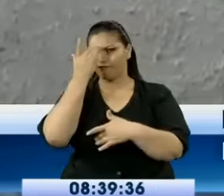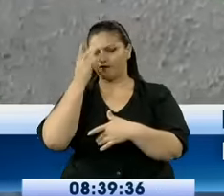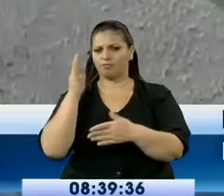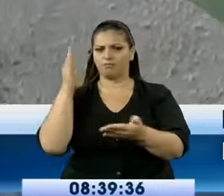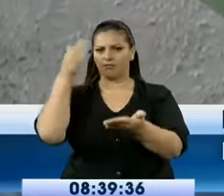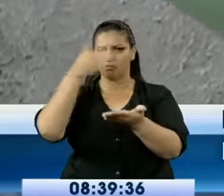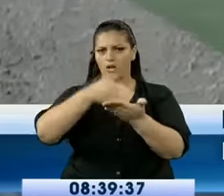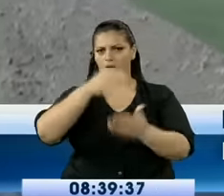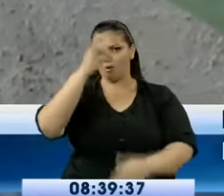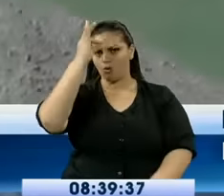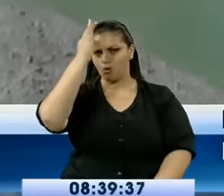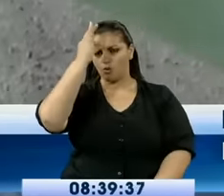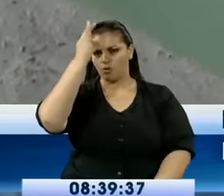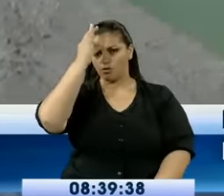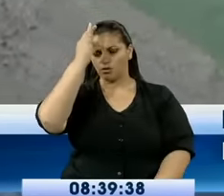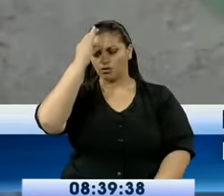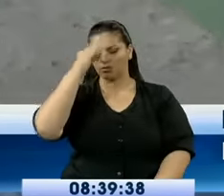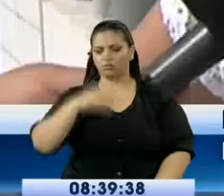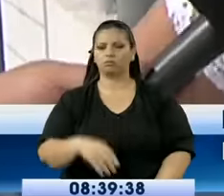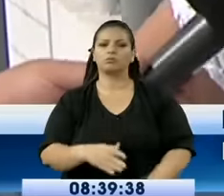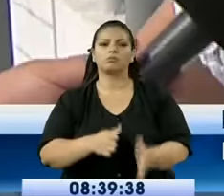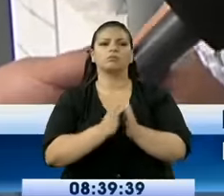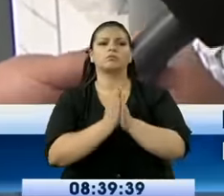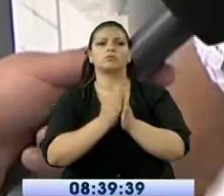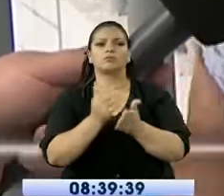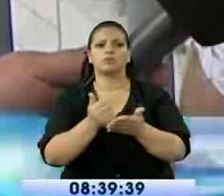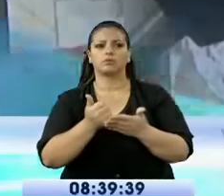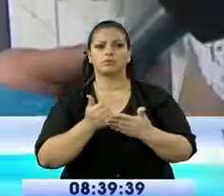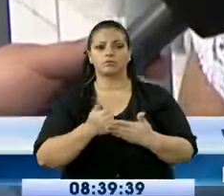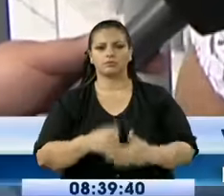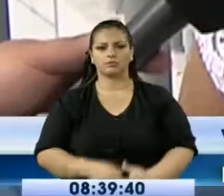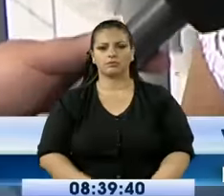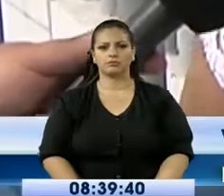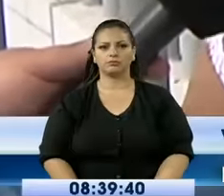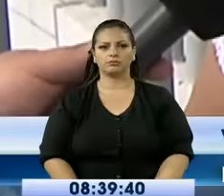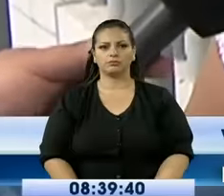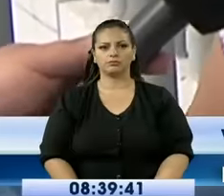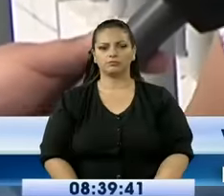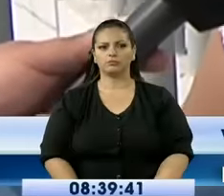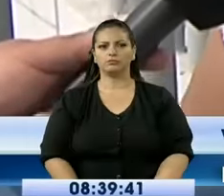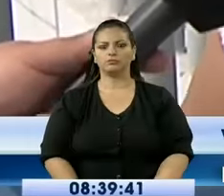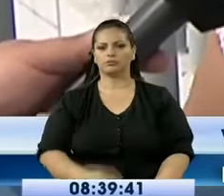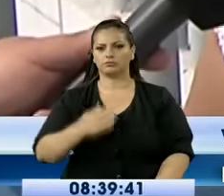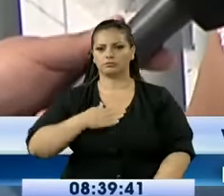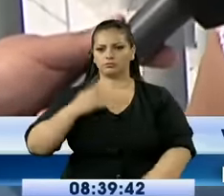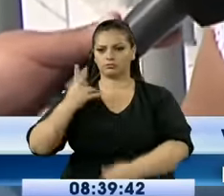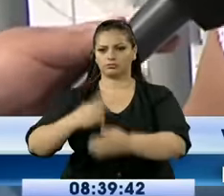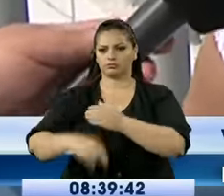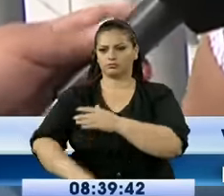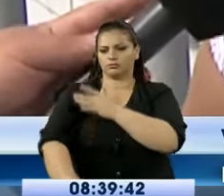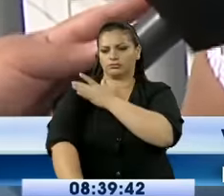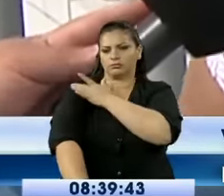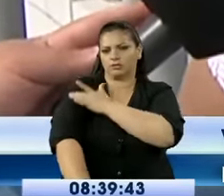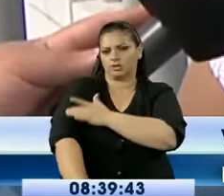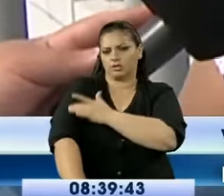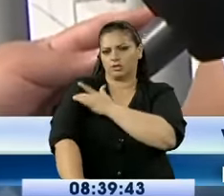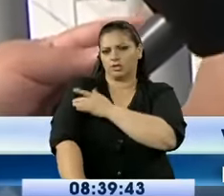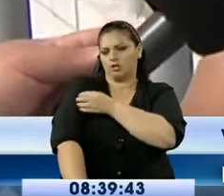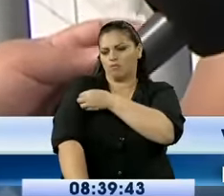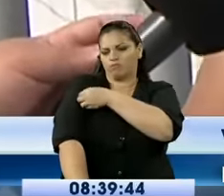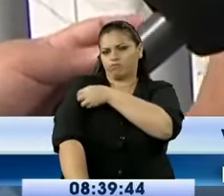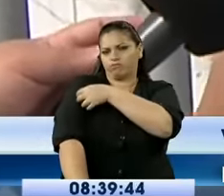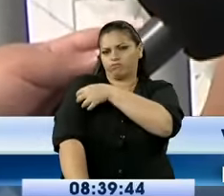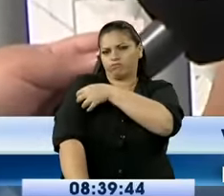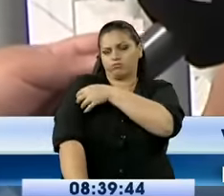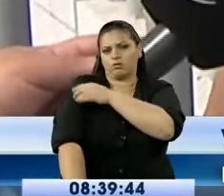público, según lo denunció la familia. Desde el principio él fue solamente por un nacido, ya, con una fiebre